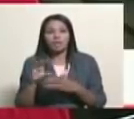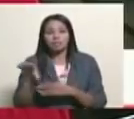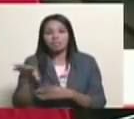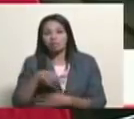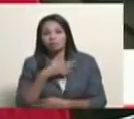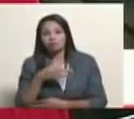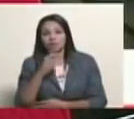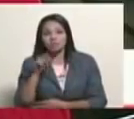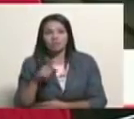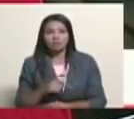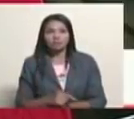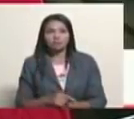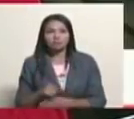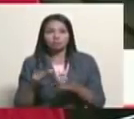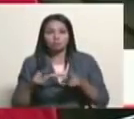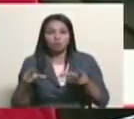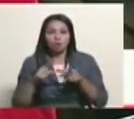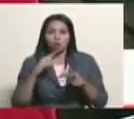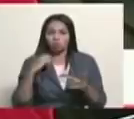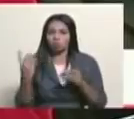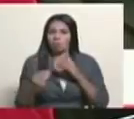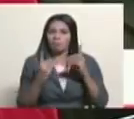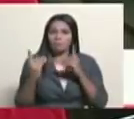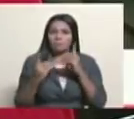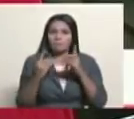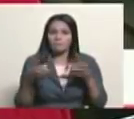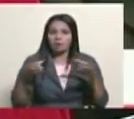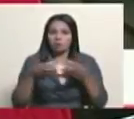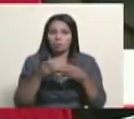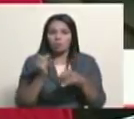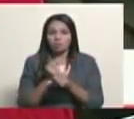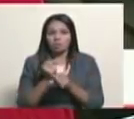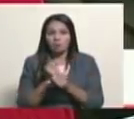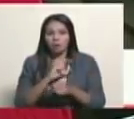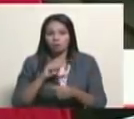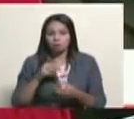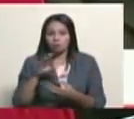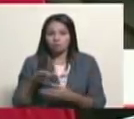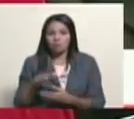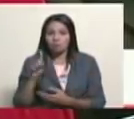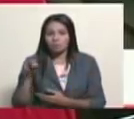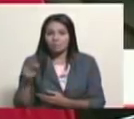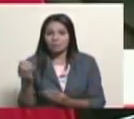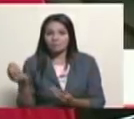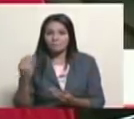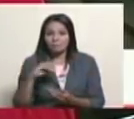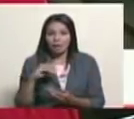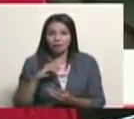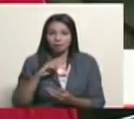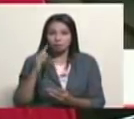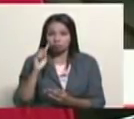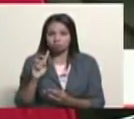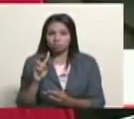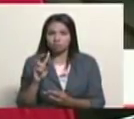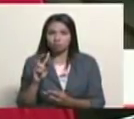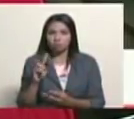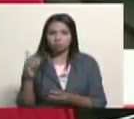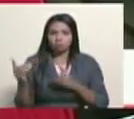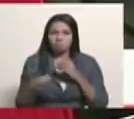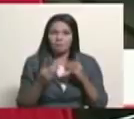socialista. Fueron las áreas en las cuales debatimos en las mesas de trabajo aquí, pero además esto fue debatido y está siendo aún